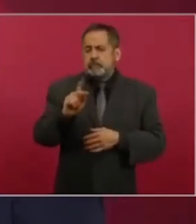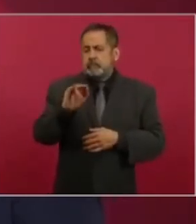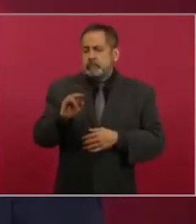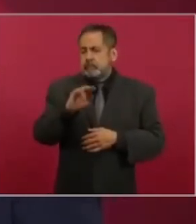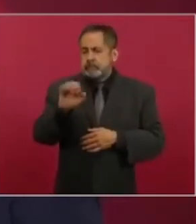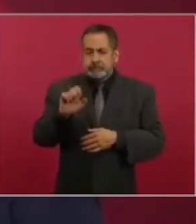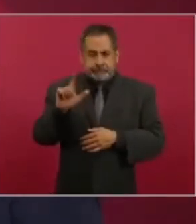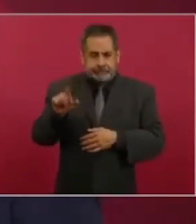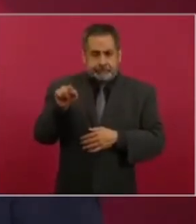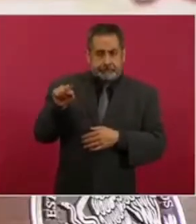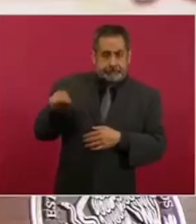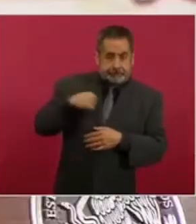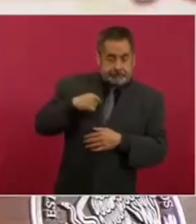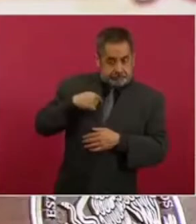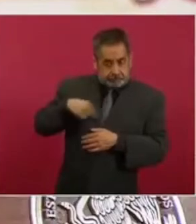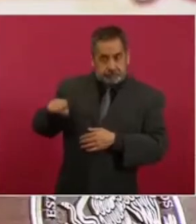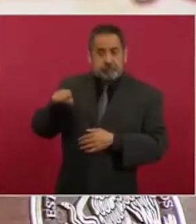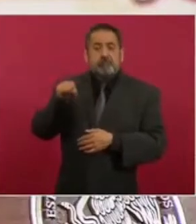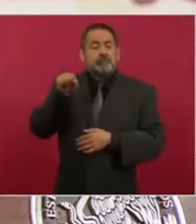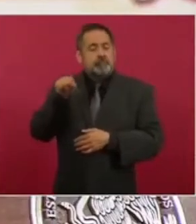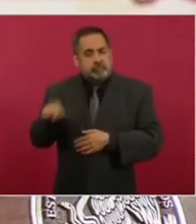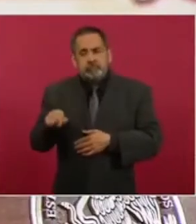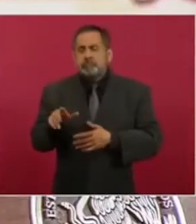Ahí hay,